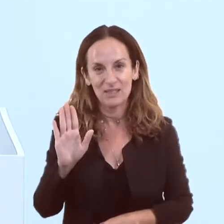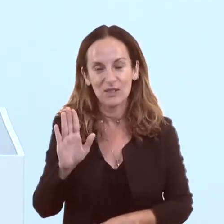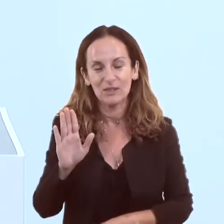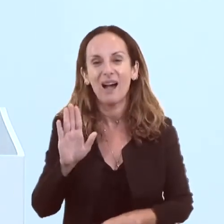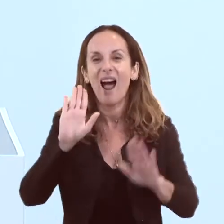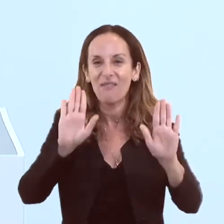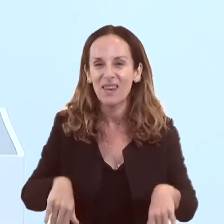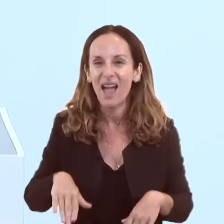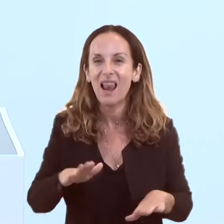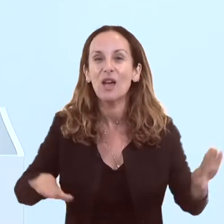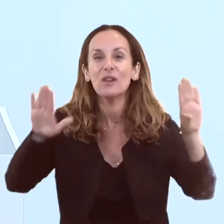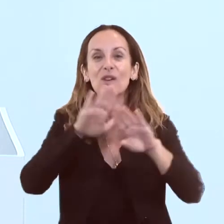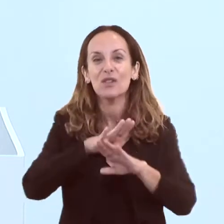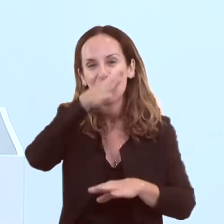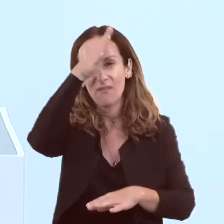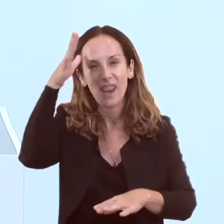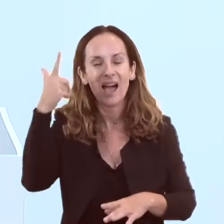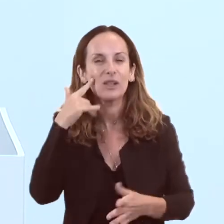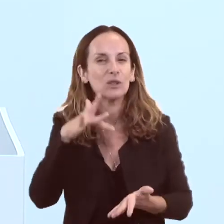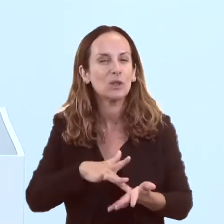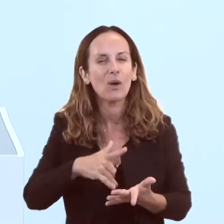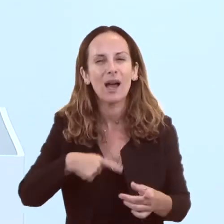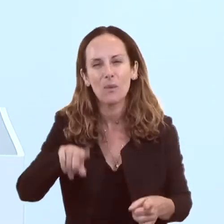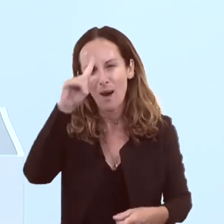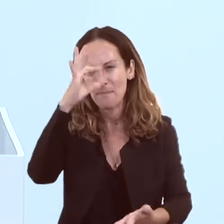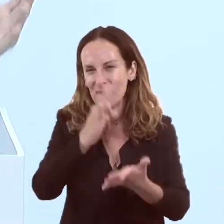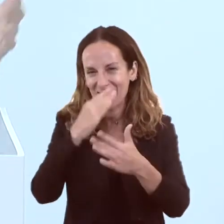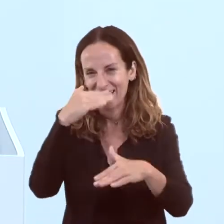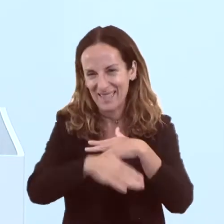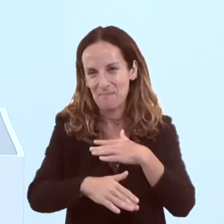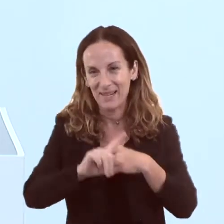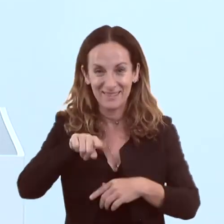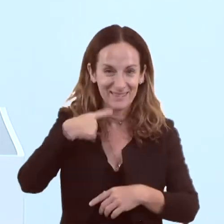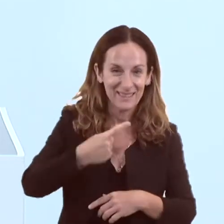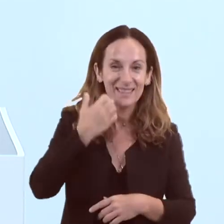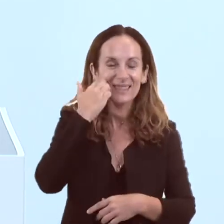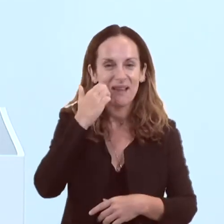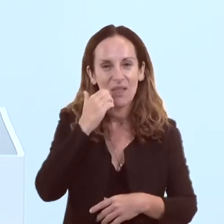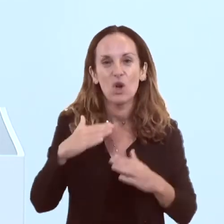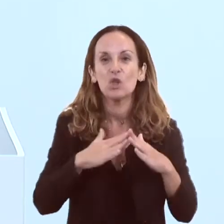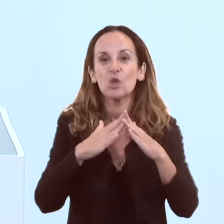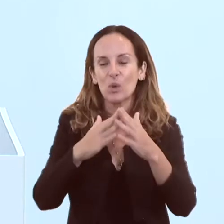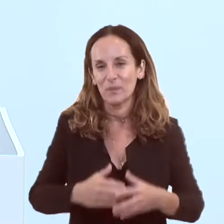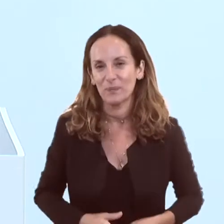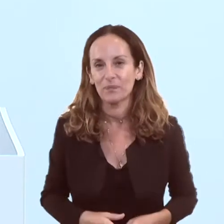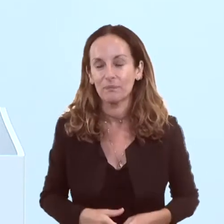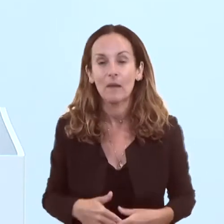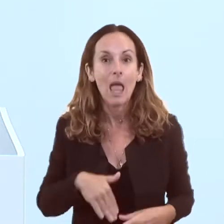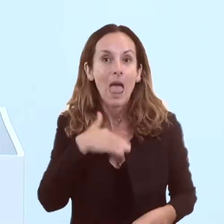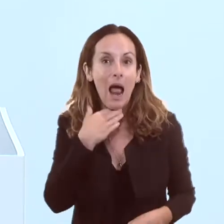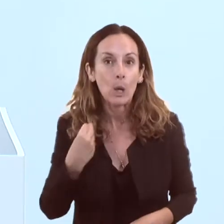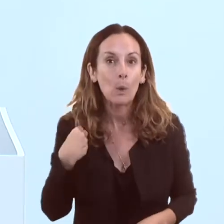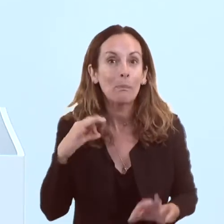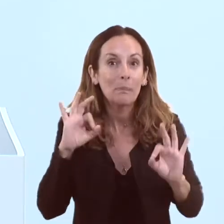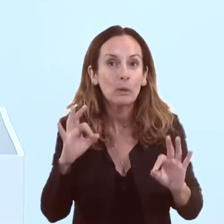haya una noche de verano inolvidable pasado mañana en lluc si tenéis alguna pregunta concreta pues